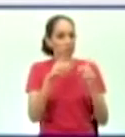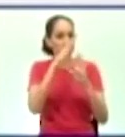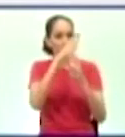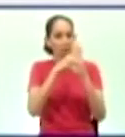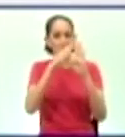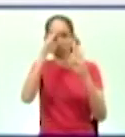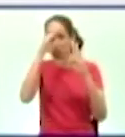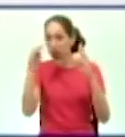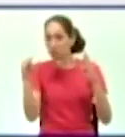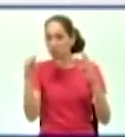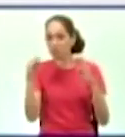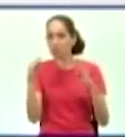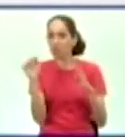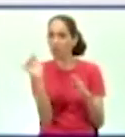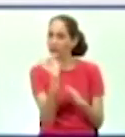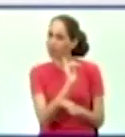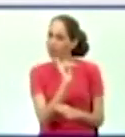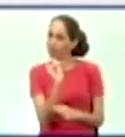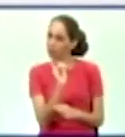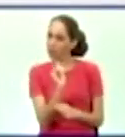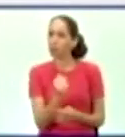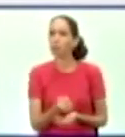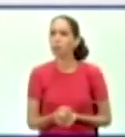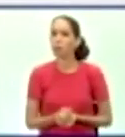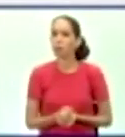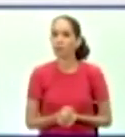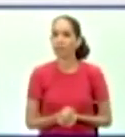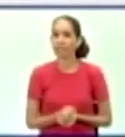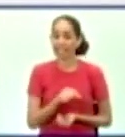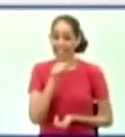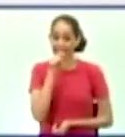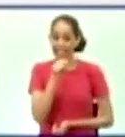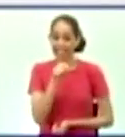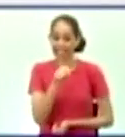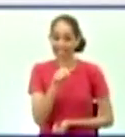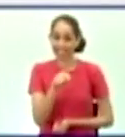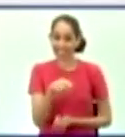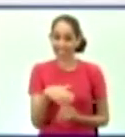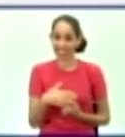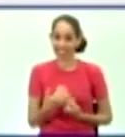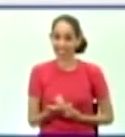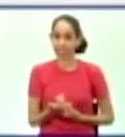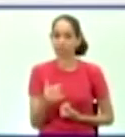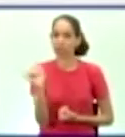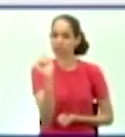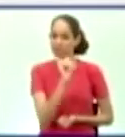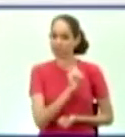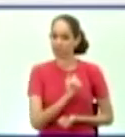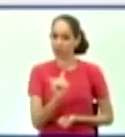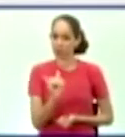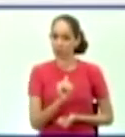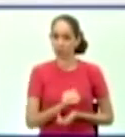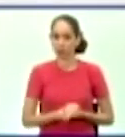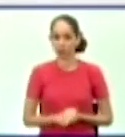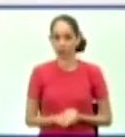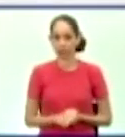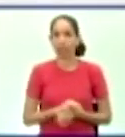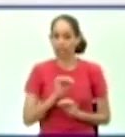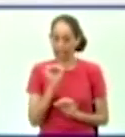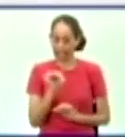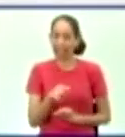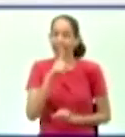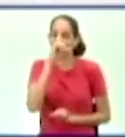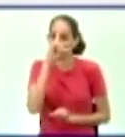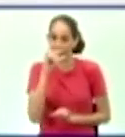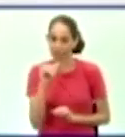ángulos iguales se oponen lados iguales, que estos lados son iguales. Y por tanto, F